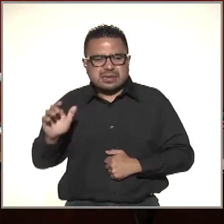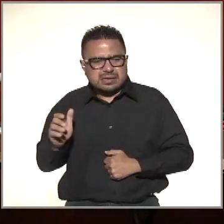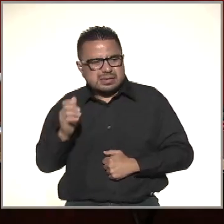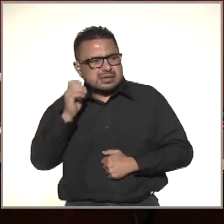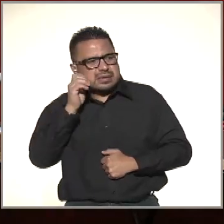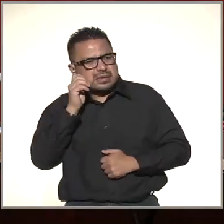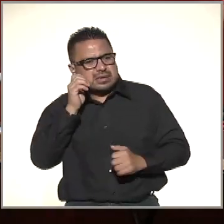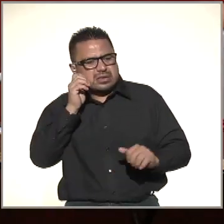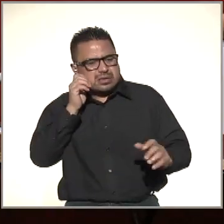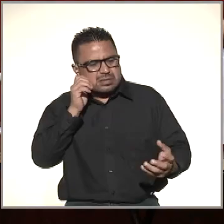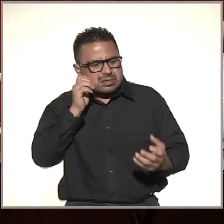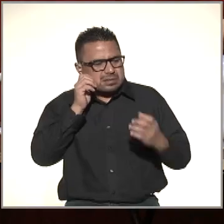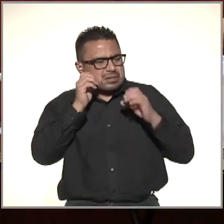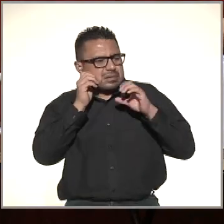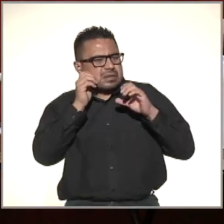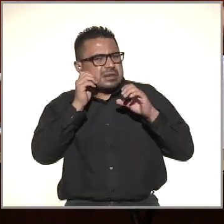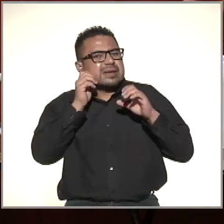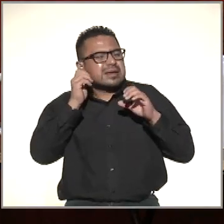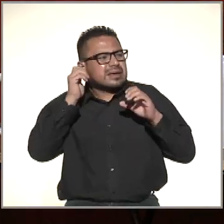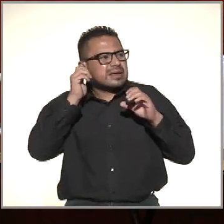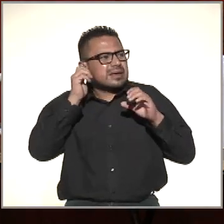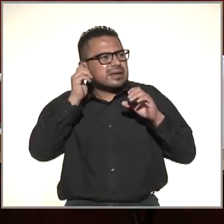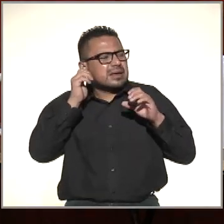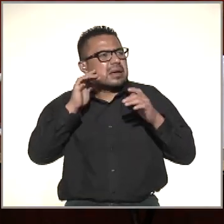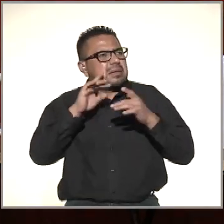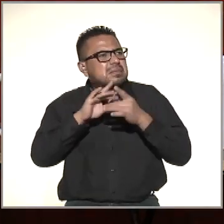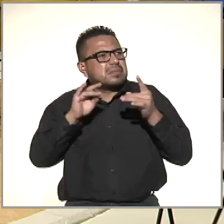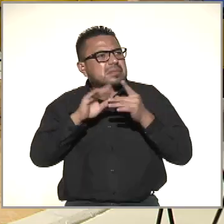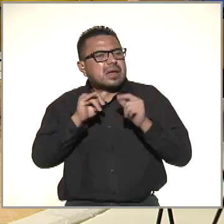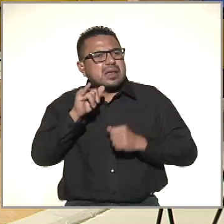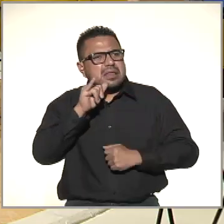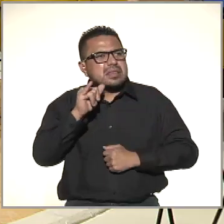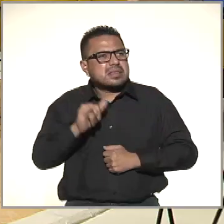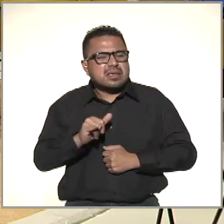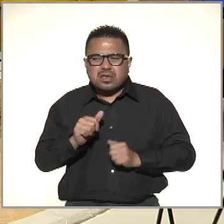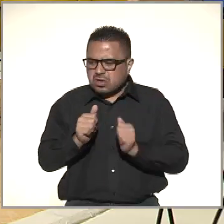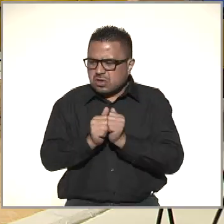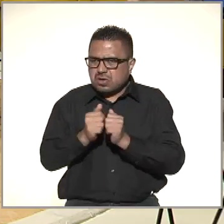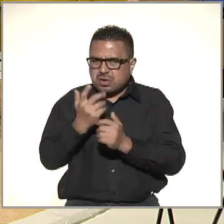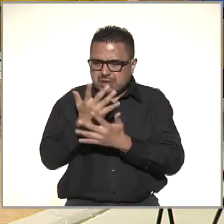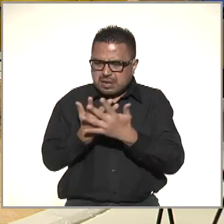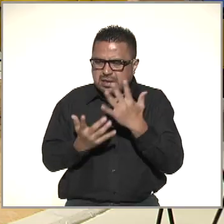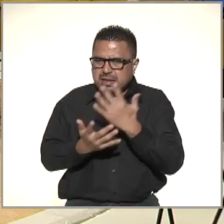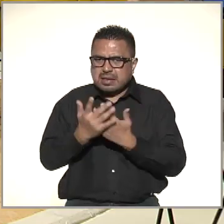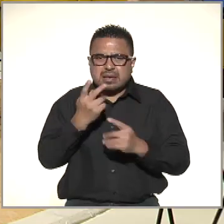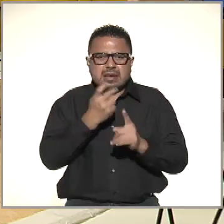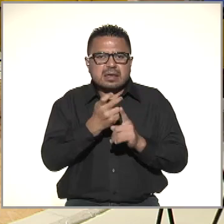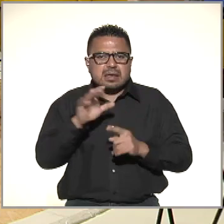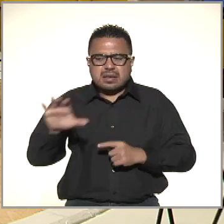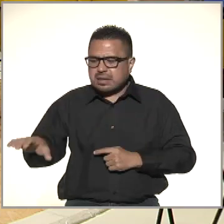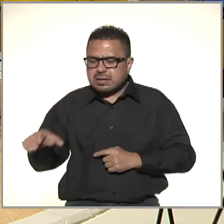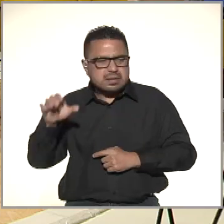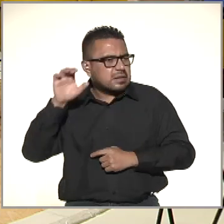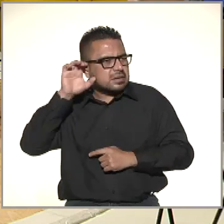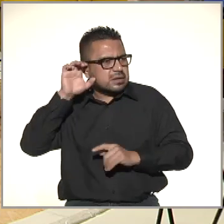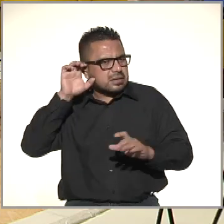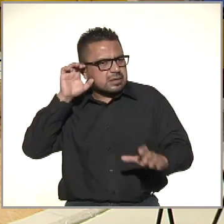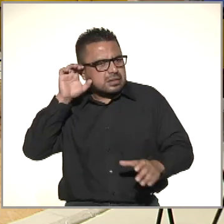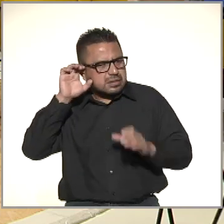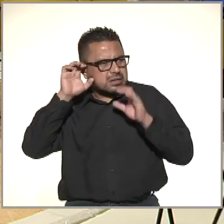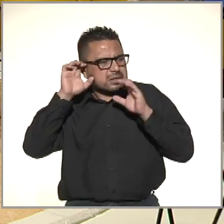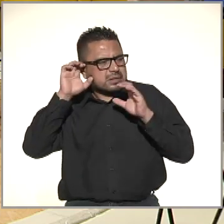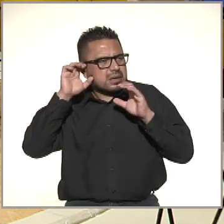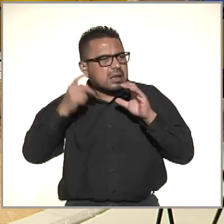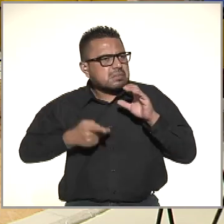del otro lado el micrófono, en que le explican al italiano, con esta mano tomas el micrófono y con el auricular